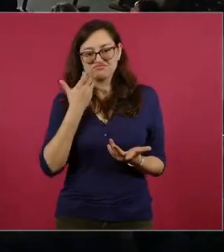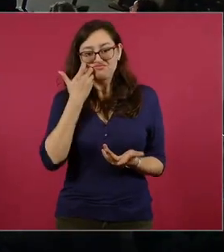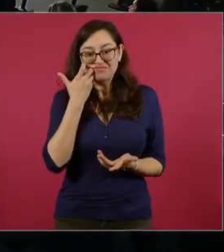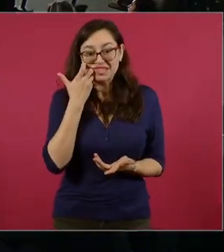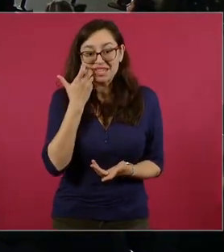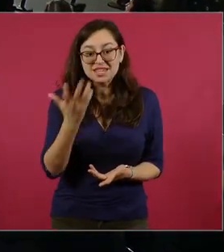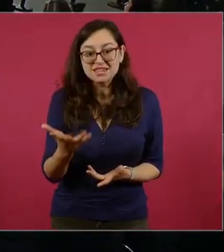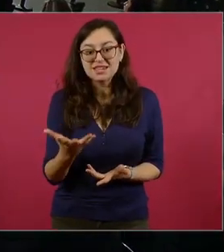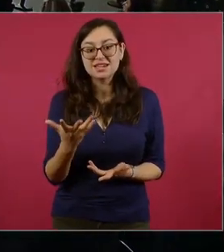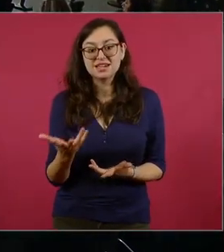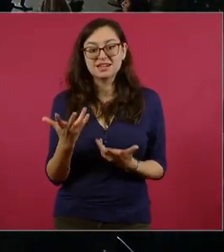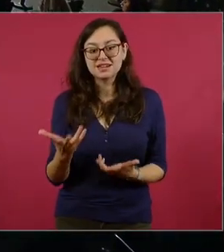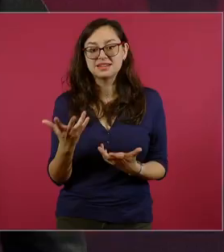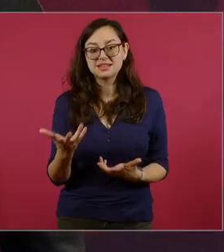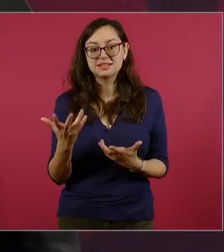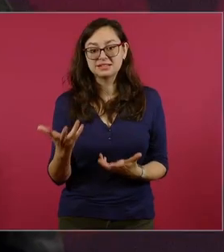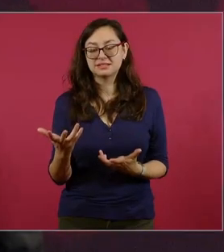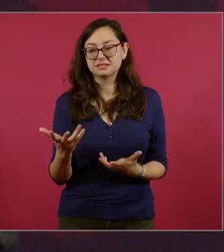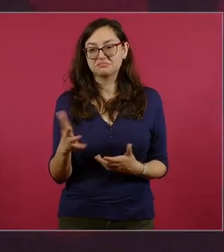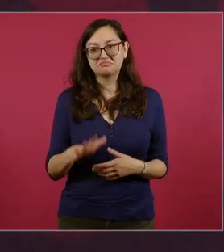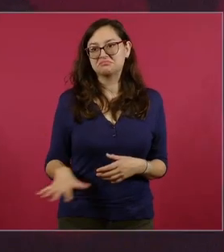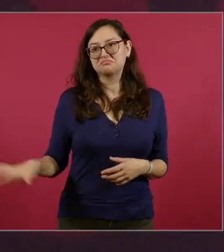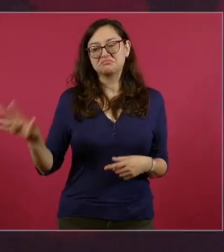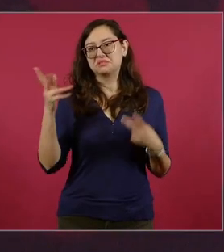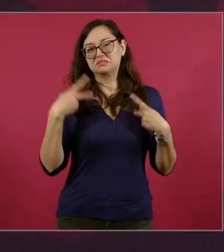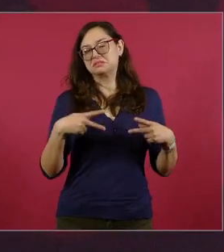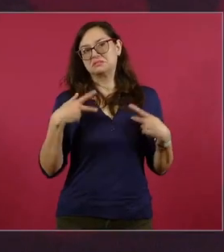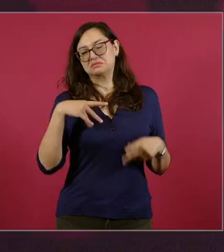eso parecía inalcanzable.